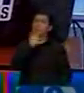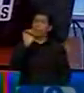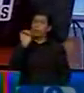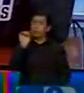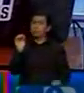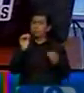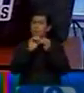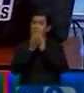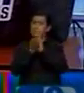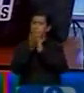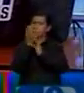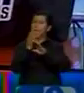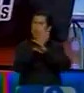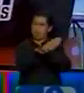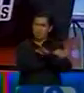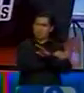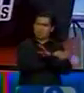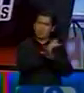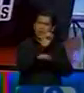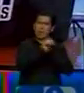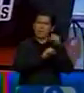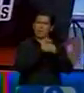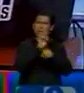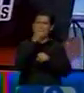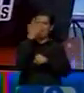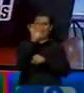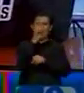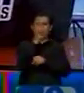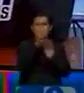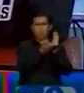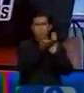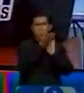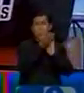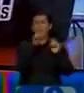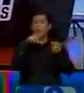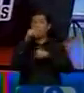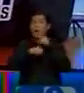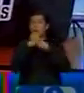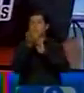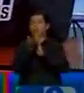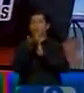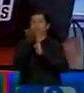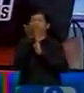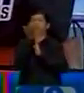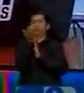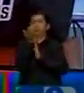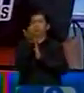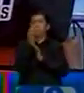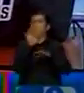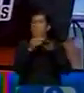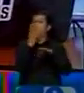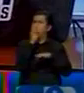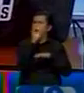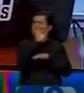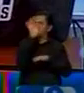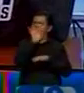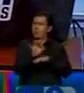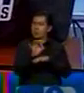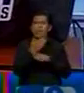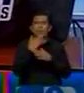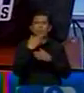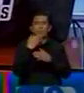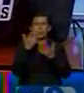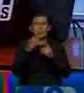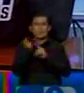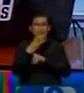2018, señala un informe de la Superintendencia de Compañías. El 40% de ellas se constituyó vía electrónica. El titular de